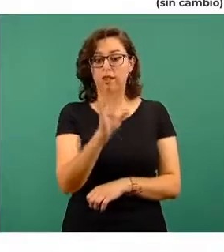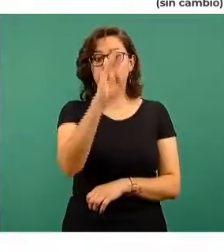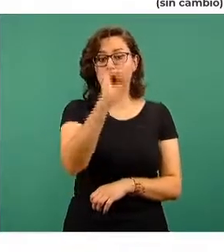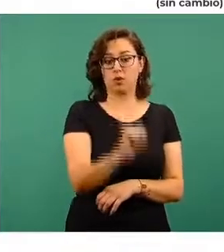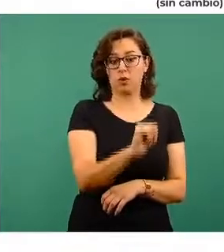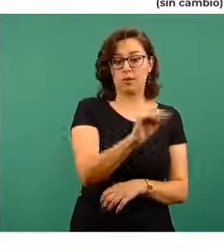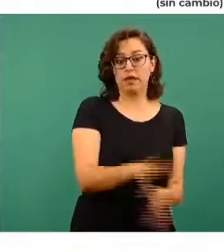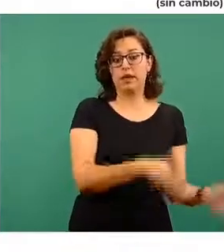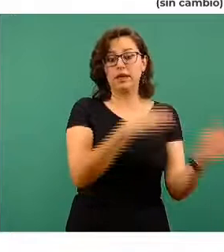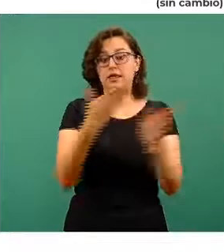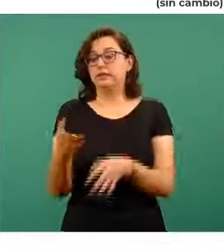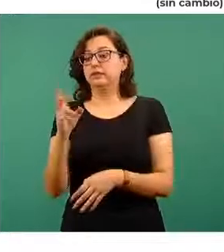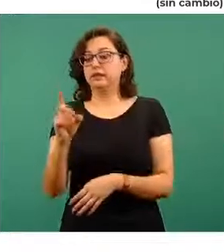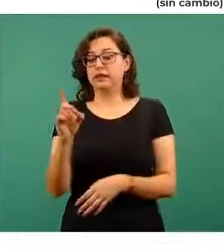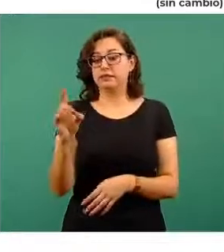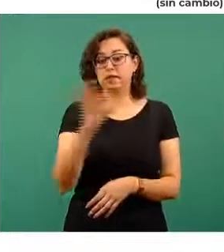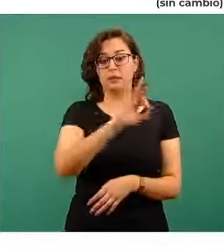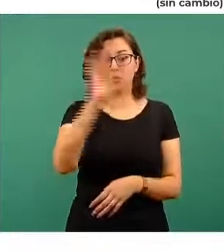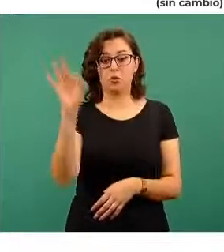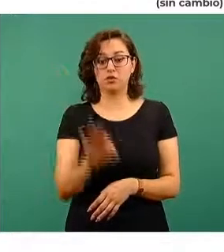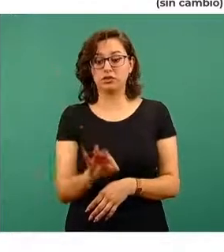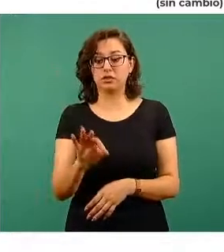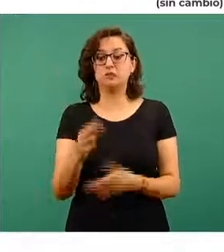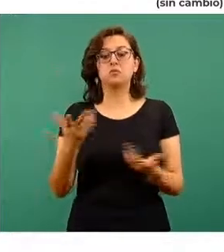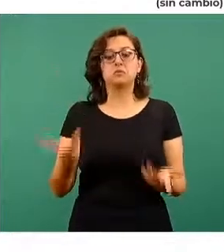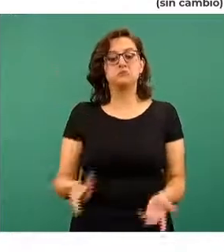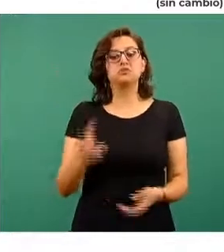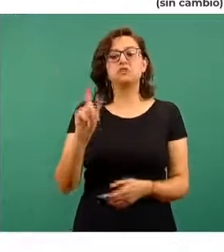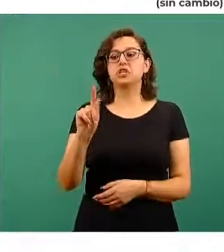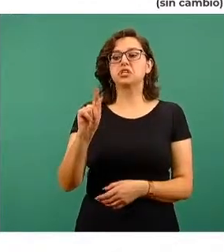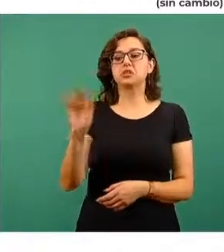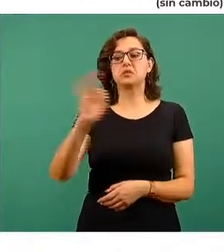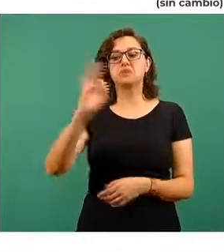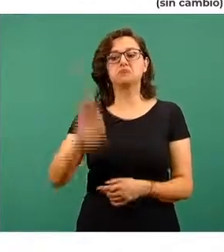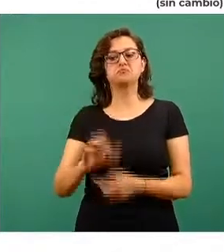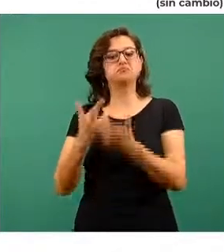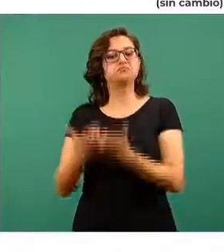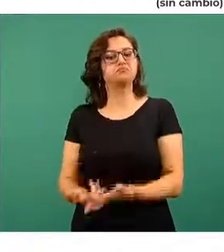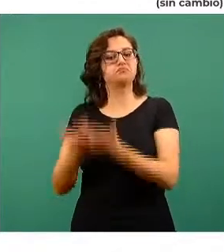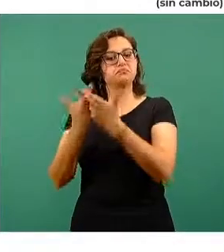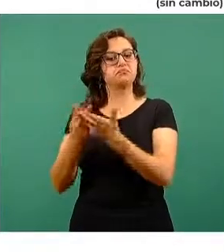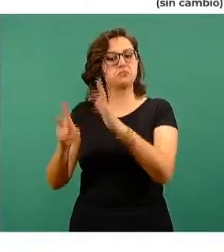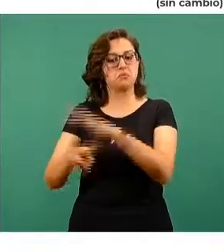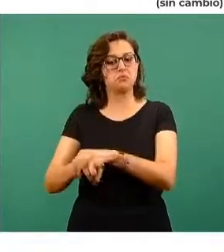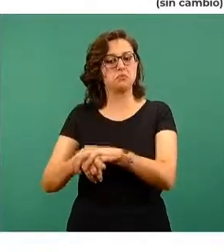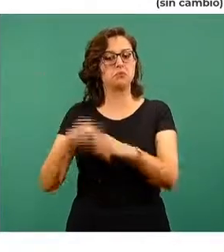mayoría, 30%, tienen más del 70% de sus camas disponibles. Esto representa